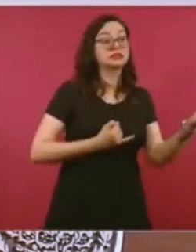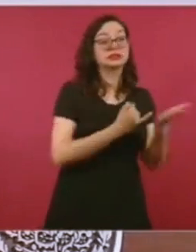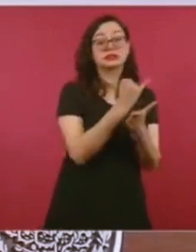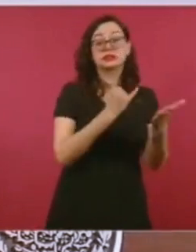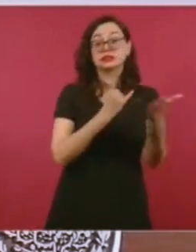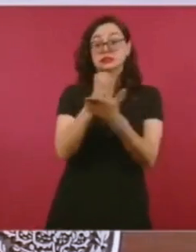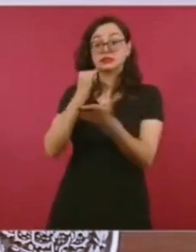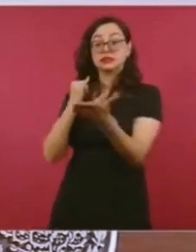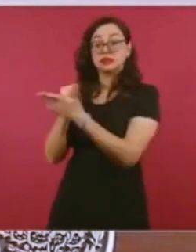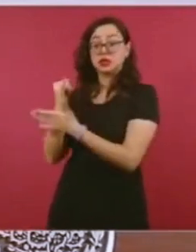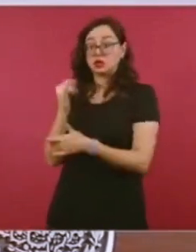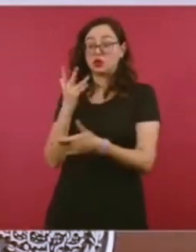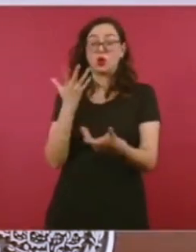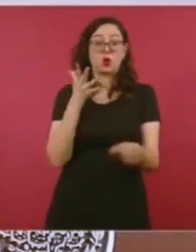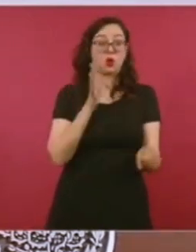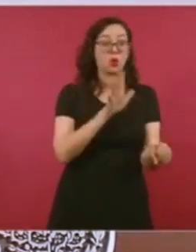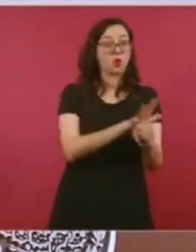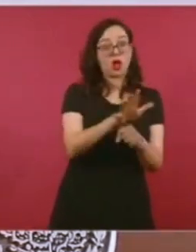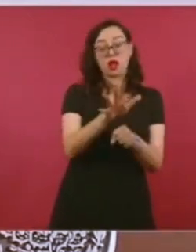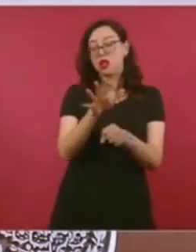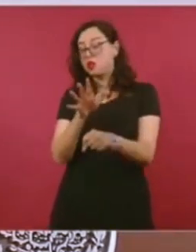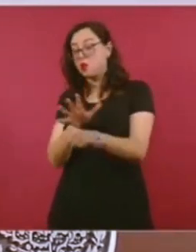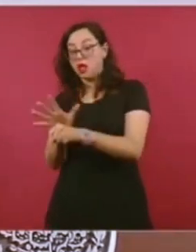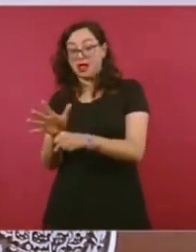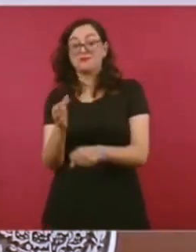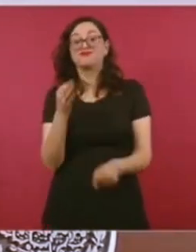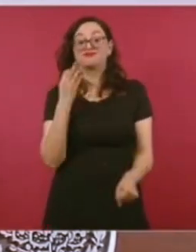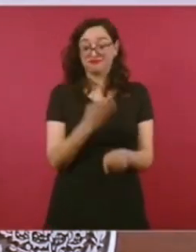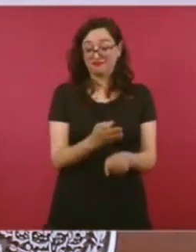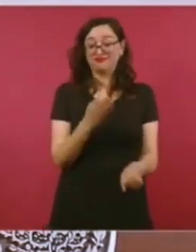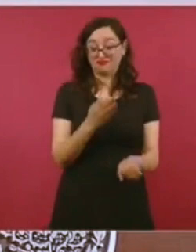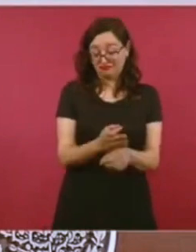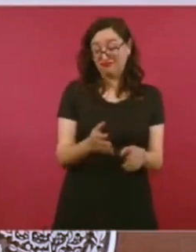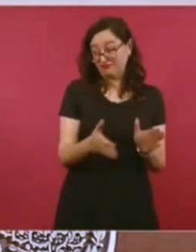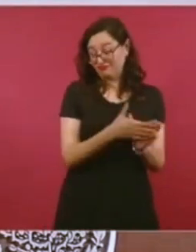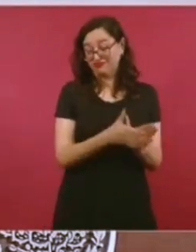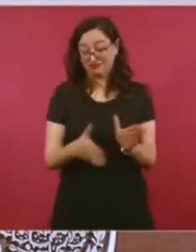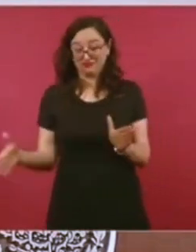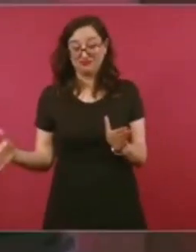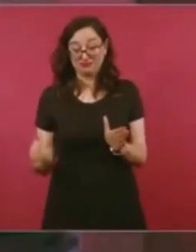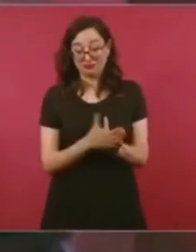estamos viviendo un proceso de transformación